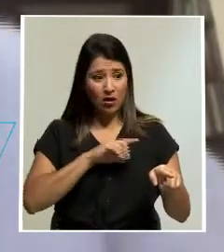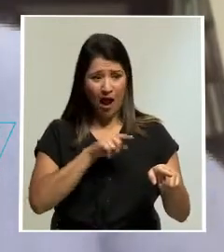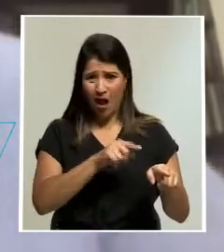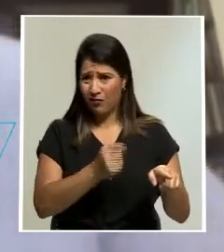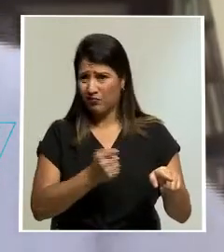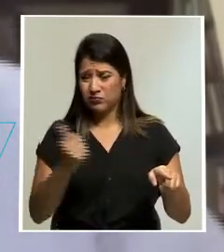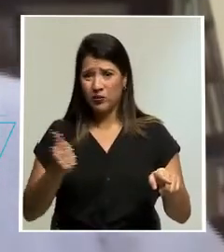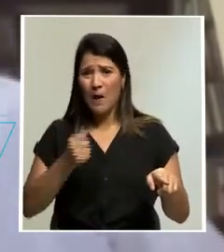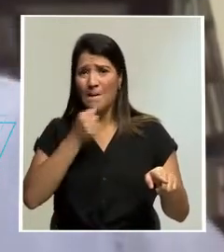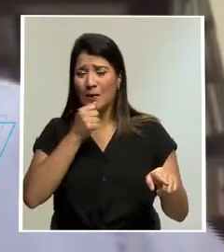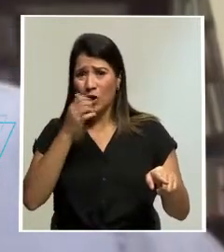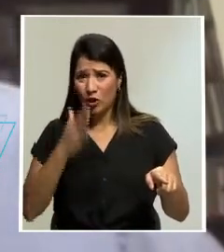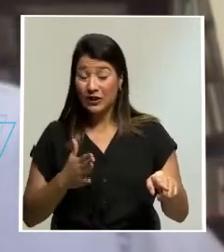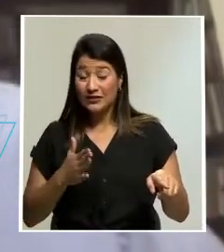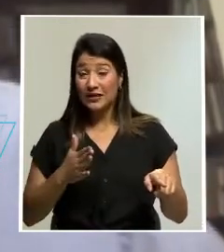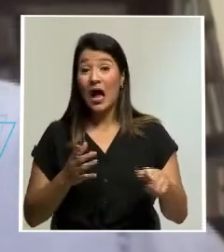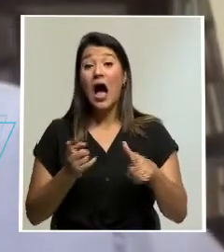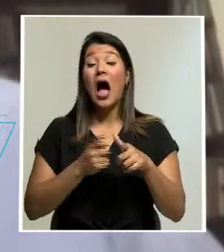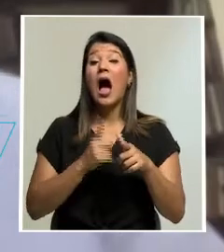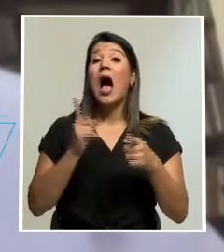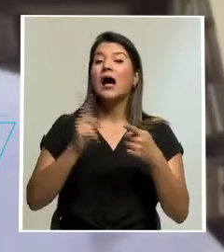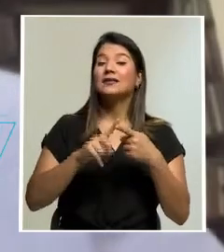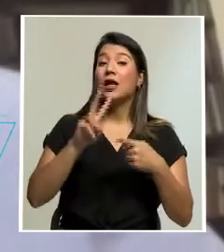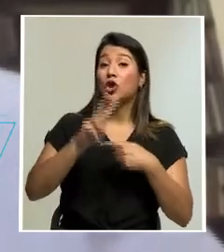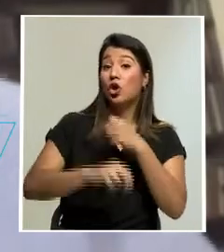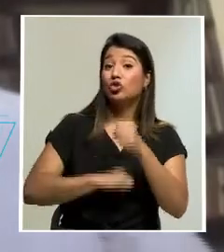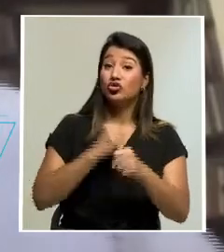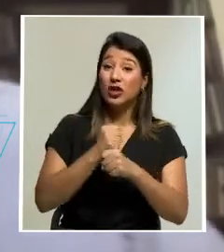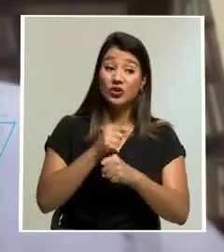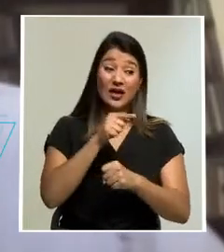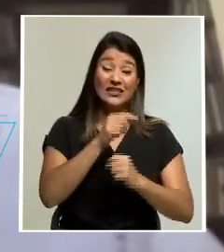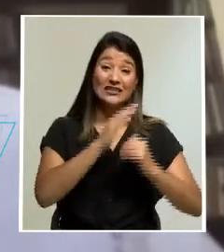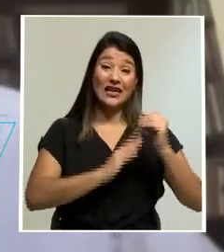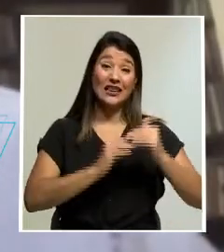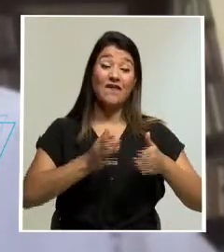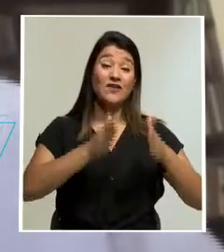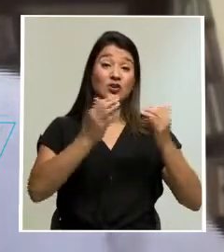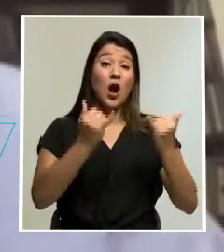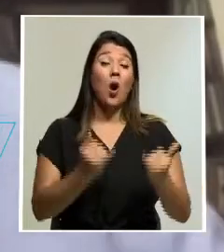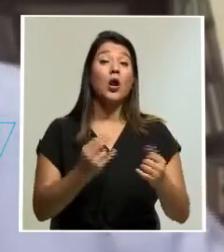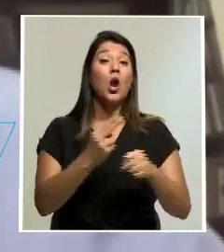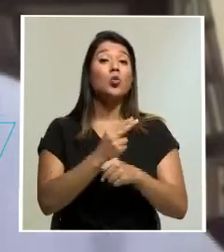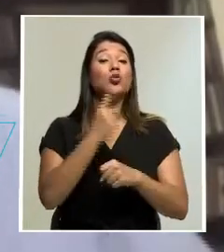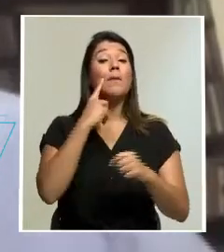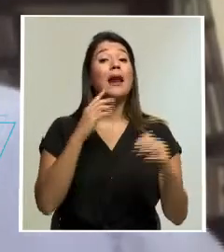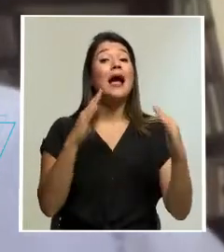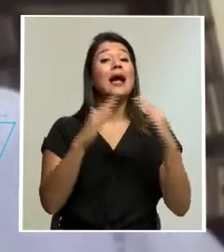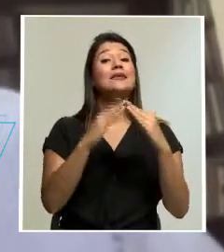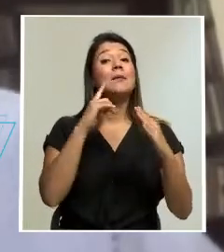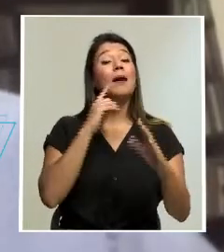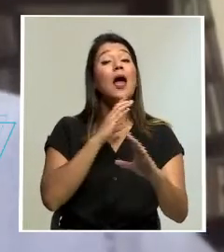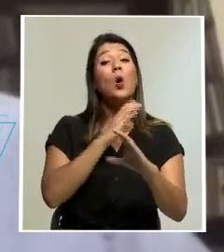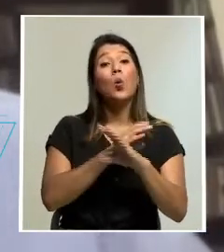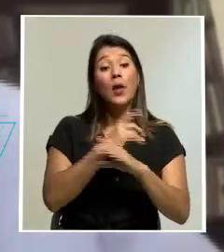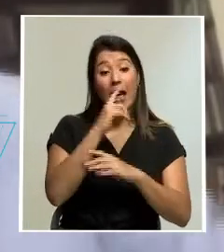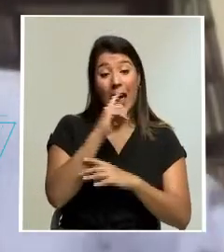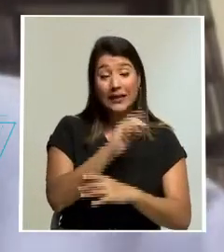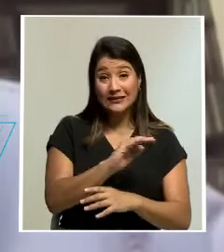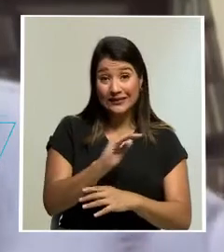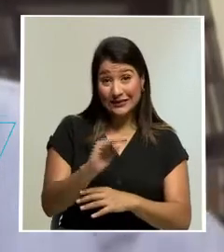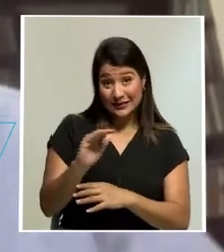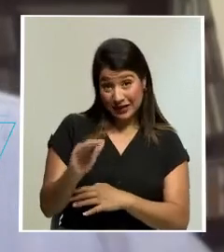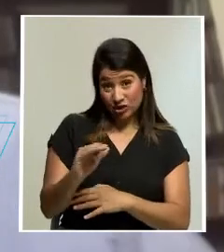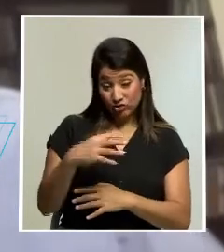reuníamos para hacer noticias, para investigar, ahora lo convirtieron en una casa materna del Ministerio de Salud con